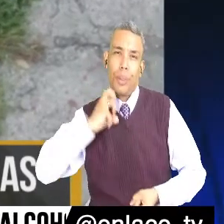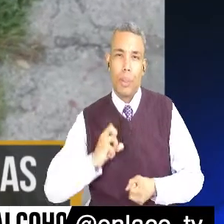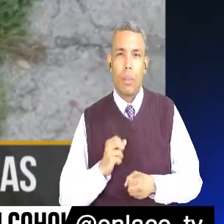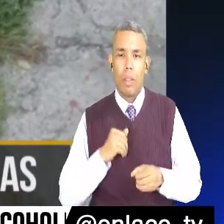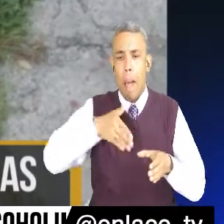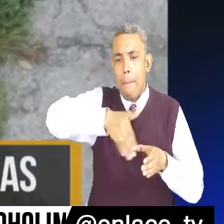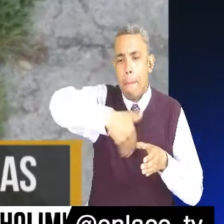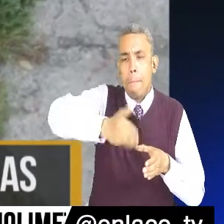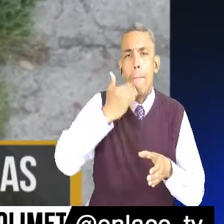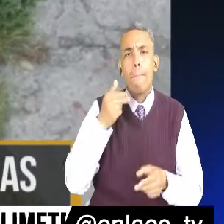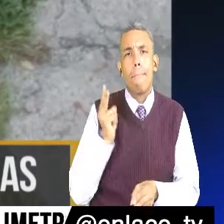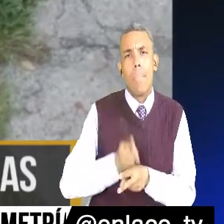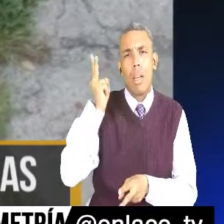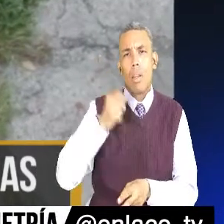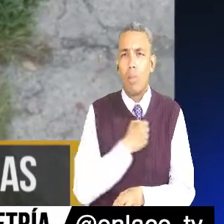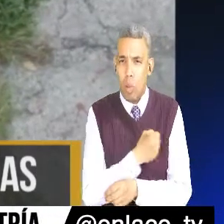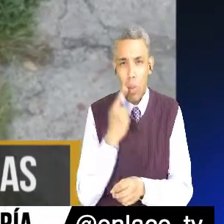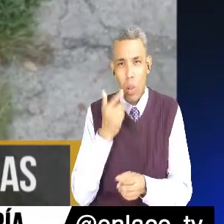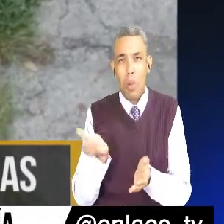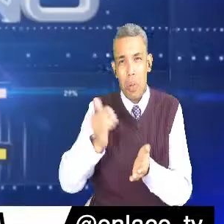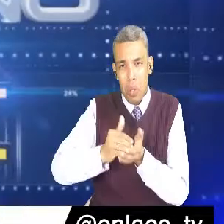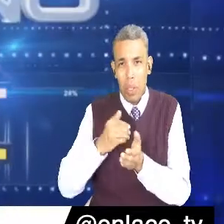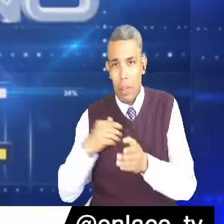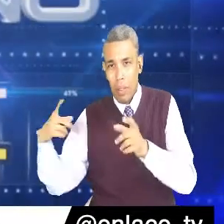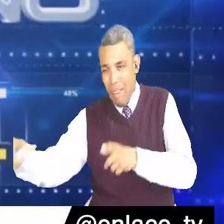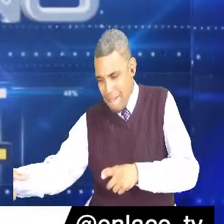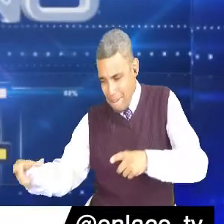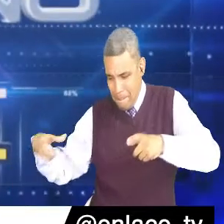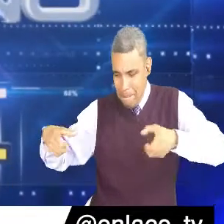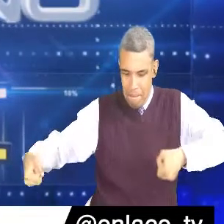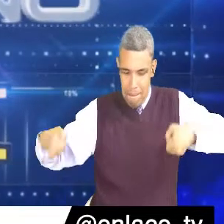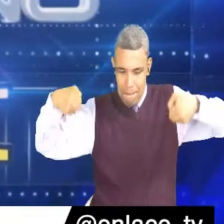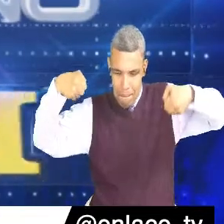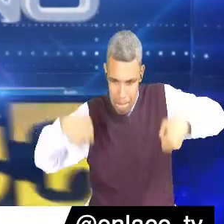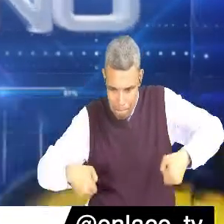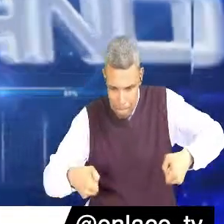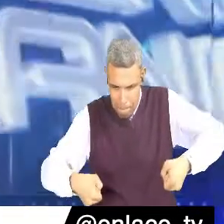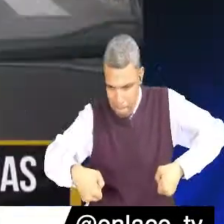prontamente sea restablecida la tapa de la alcantarilla.